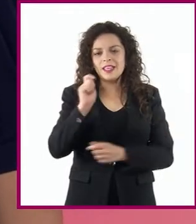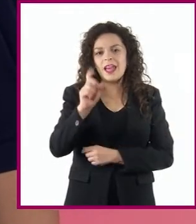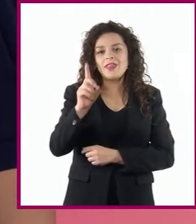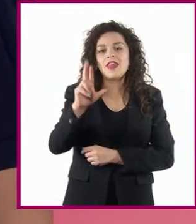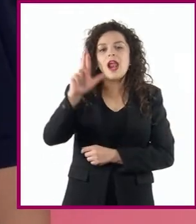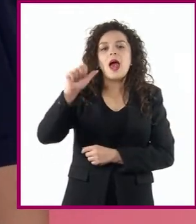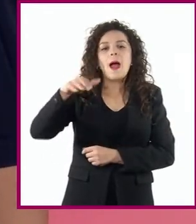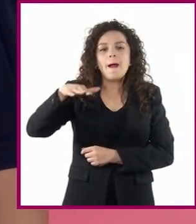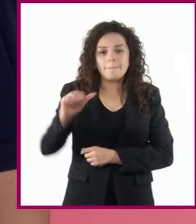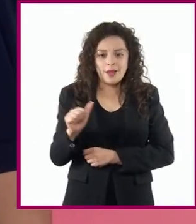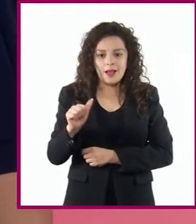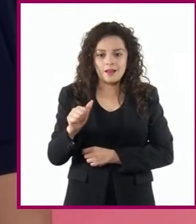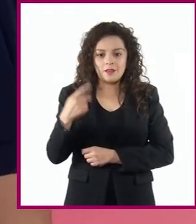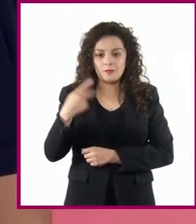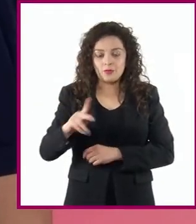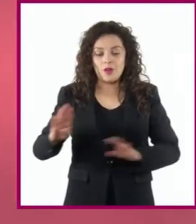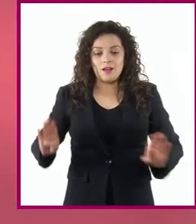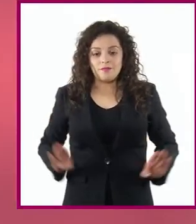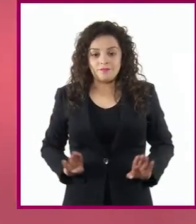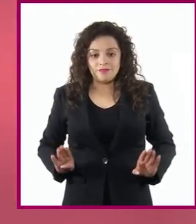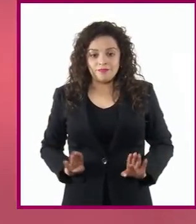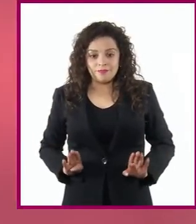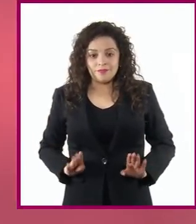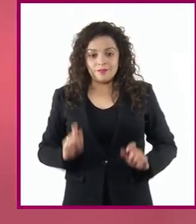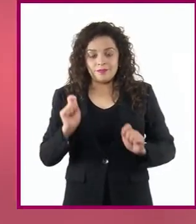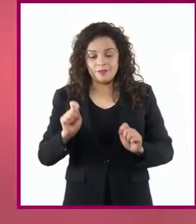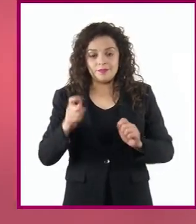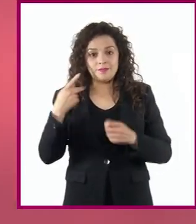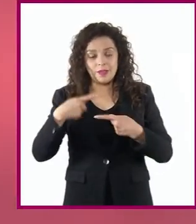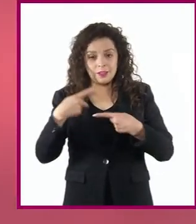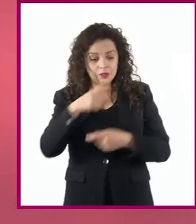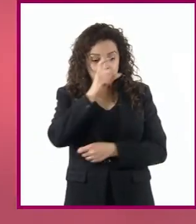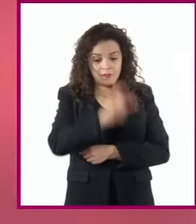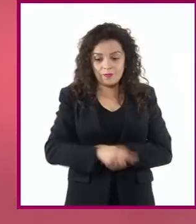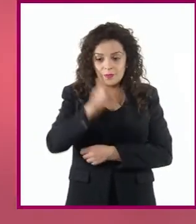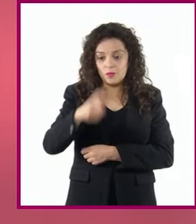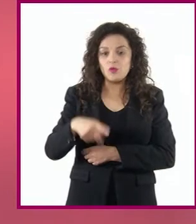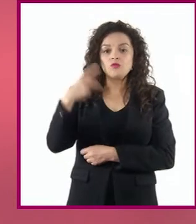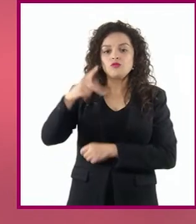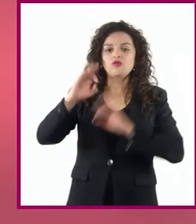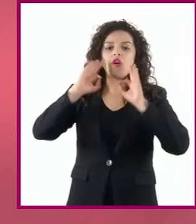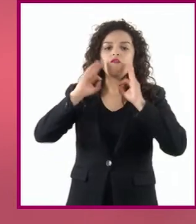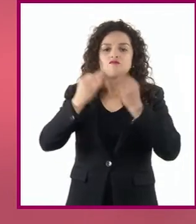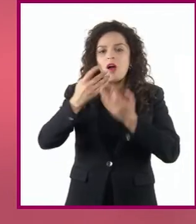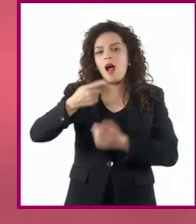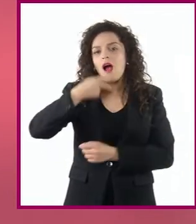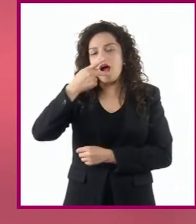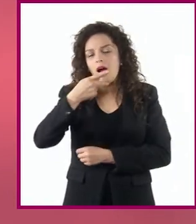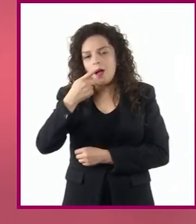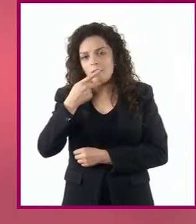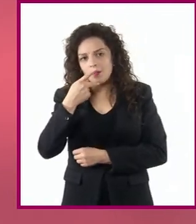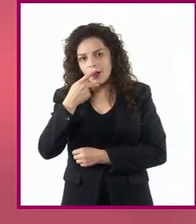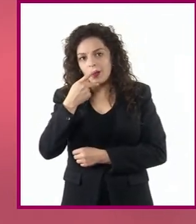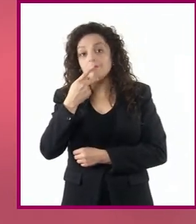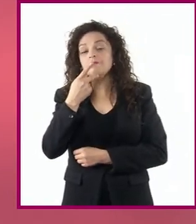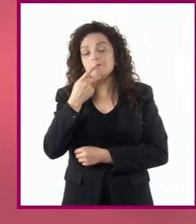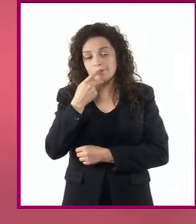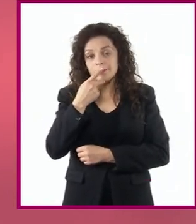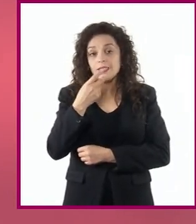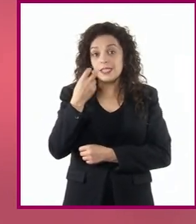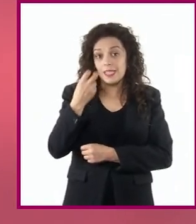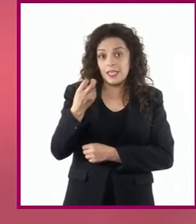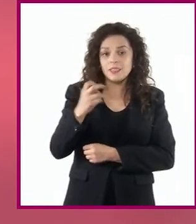dramática, la de caracterizar al personaje por su modo de hablar, que de una u otra forma permite tener